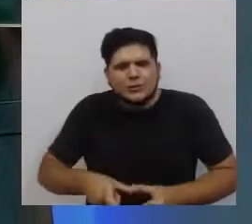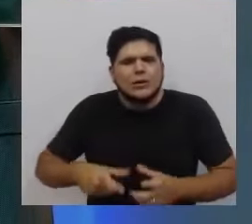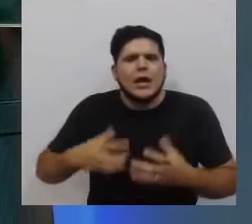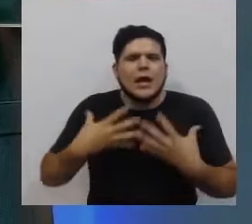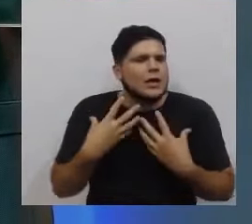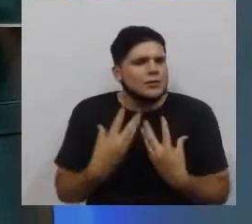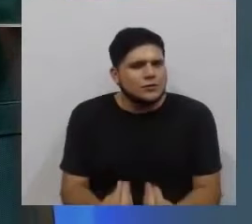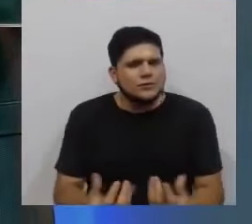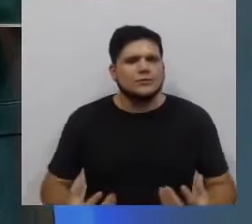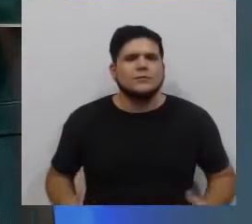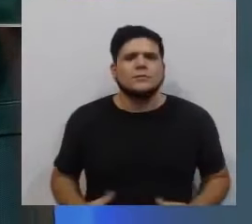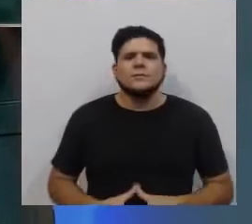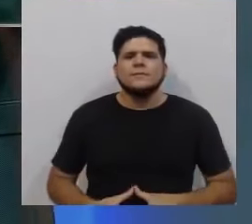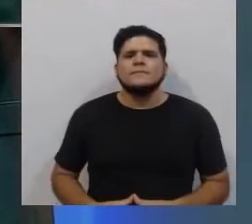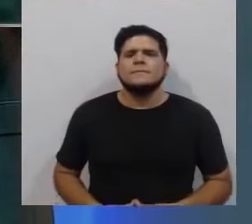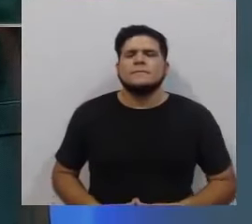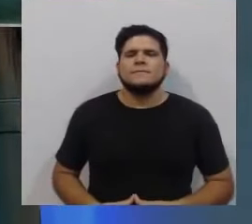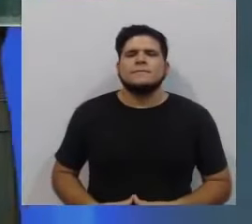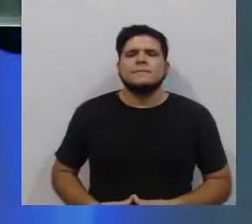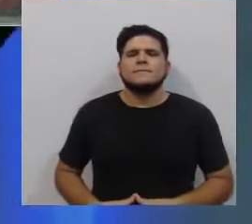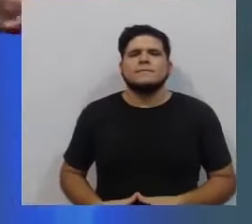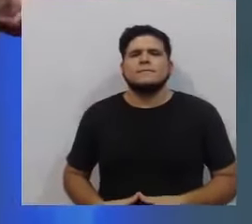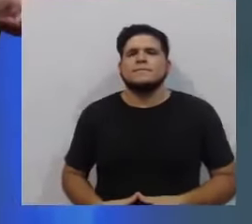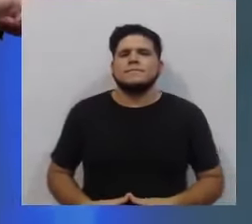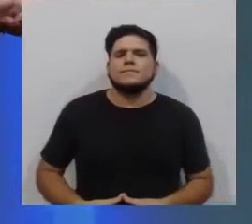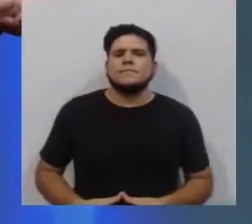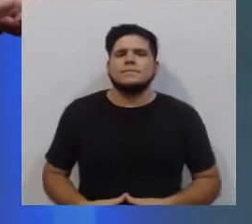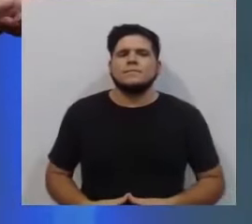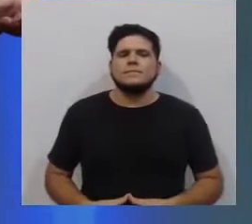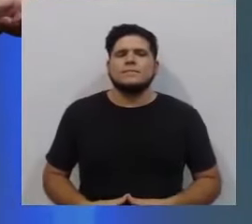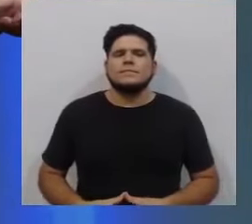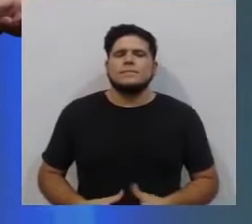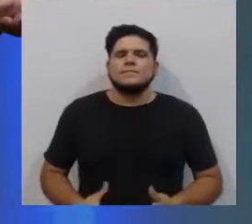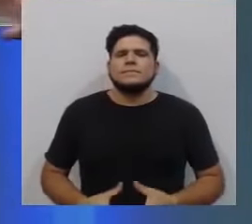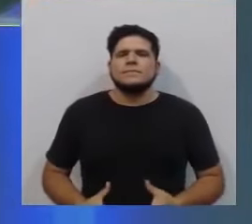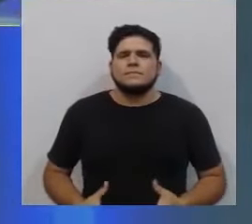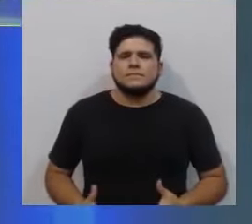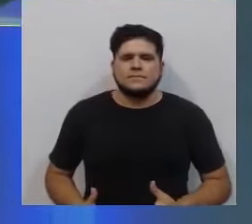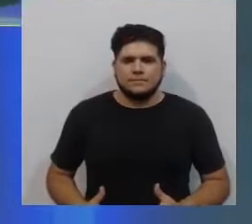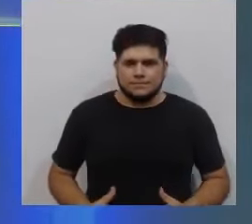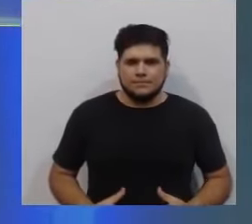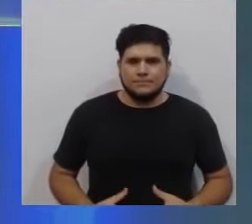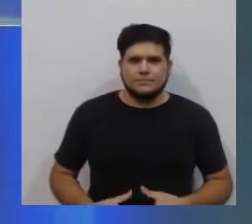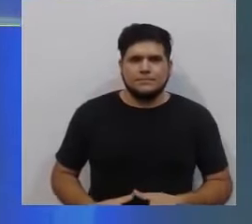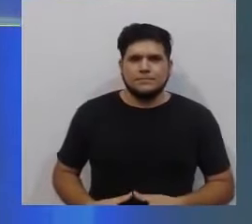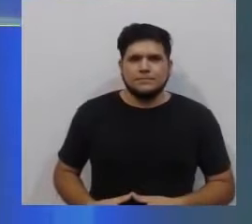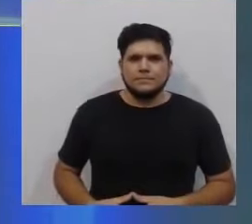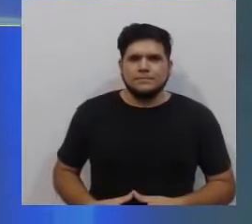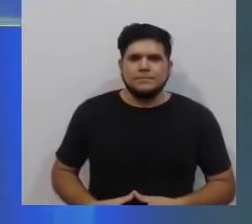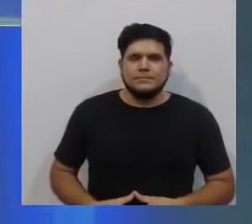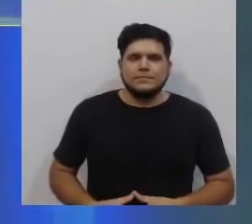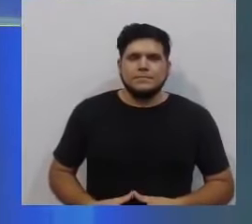amén porque cuando usted asume dios le honra